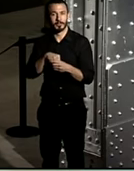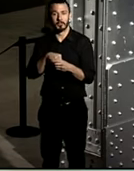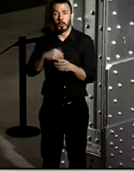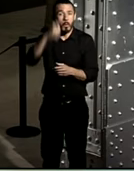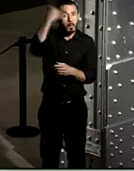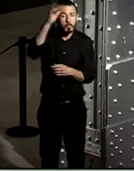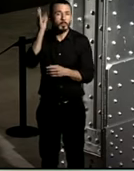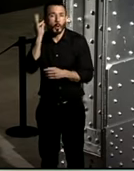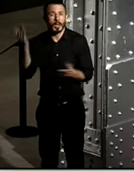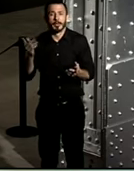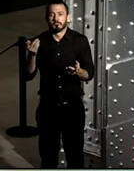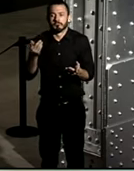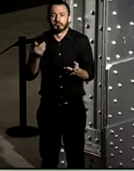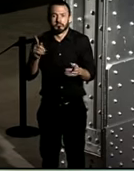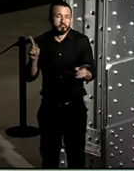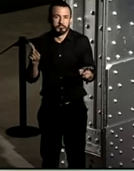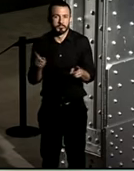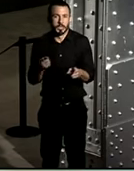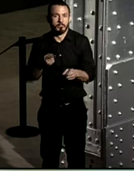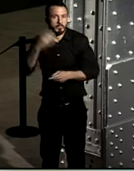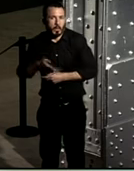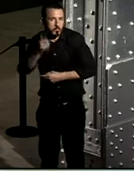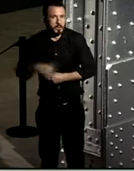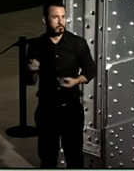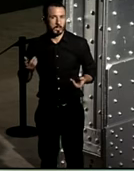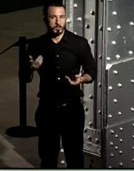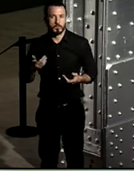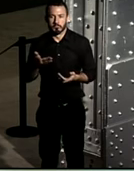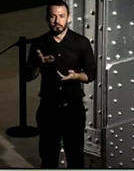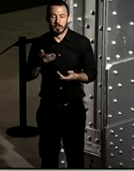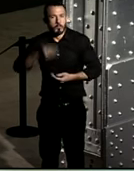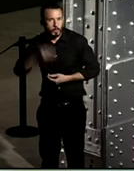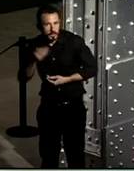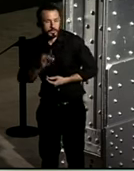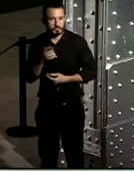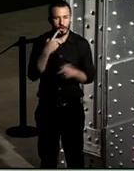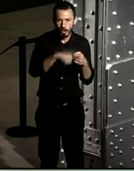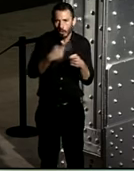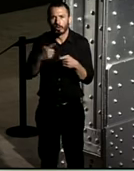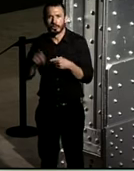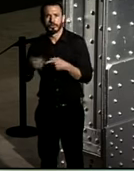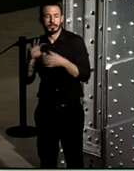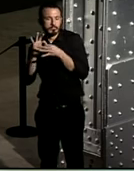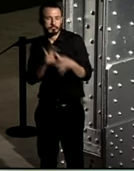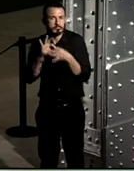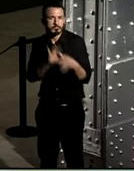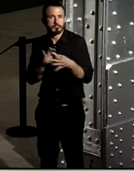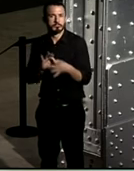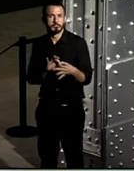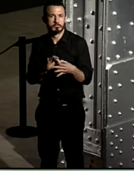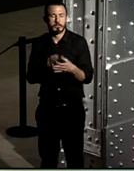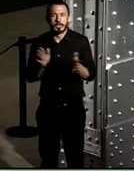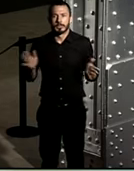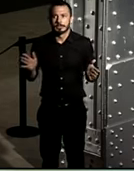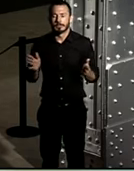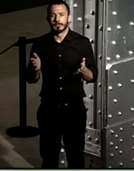mujer o ser hombre es una de ellas que evidentemente condiciona puede condicionar muchas cosas, pero